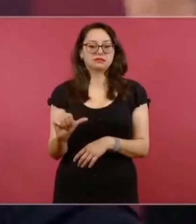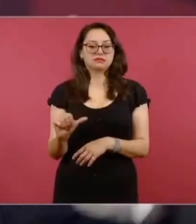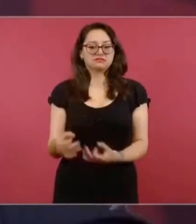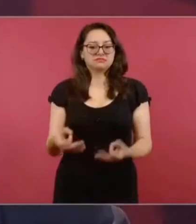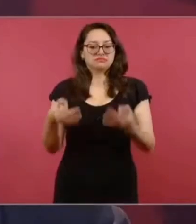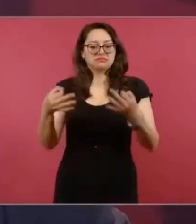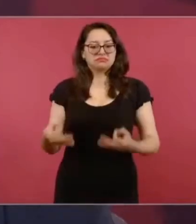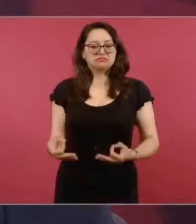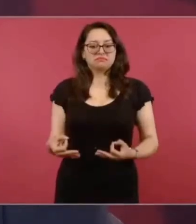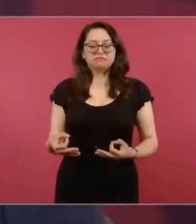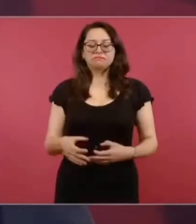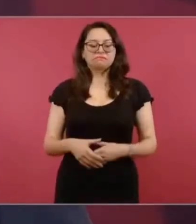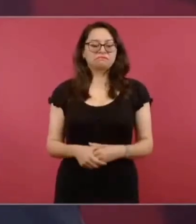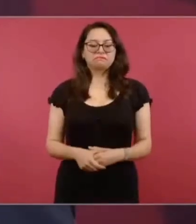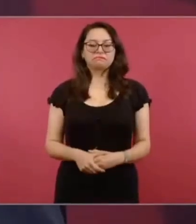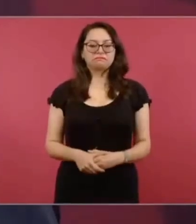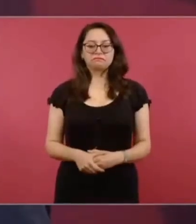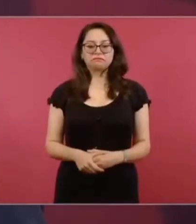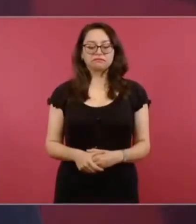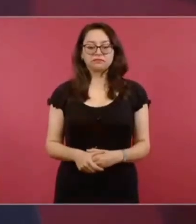Desde que nos invaden